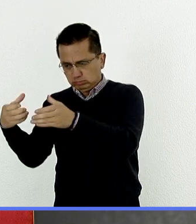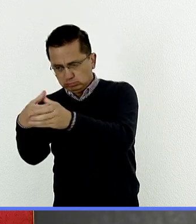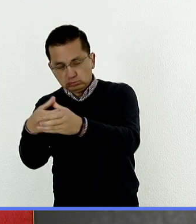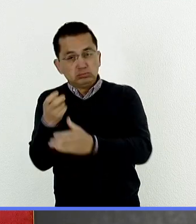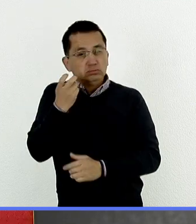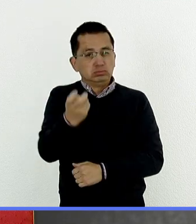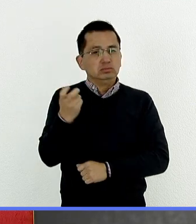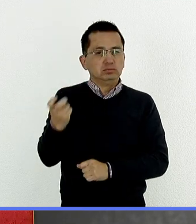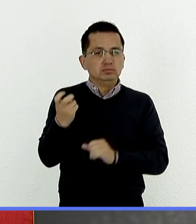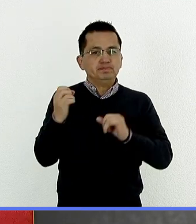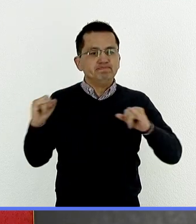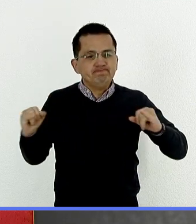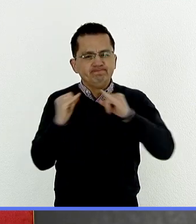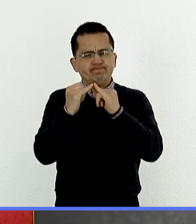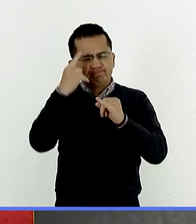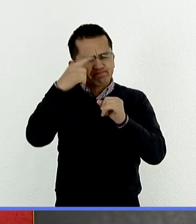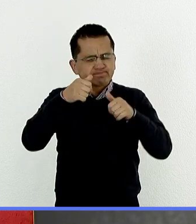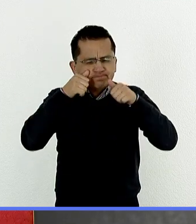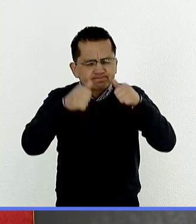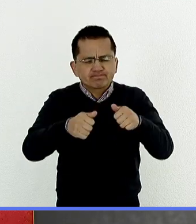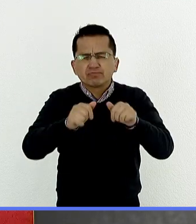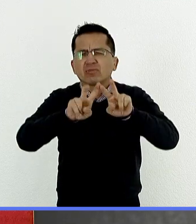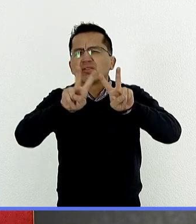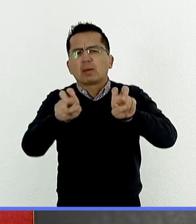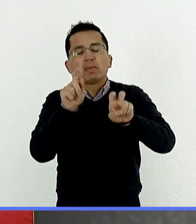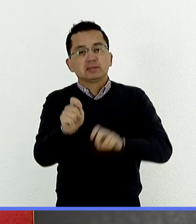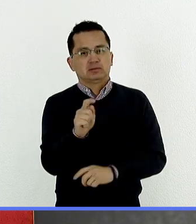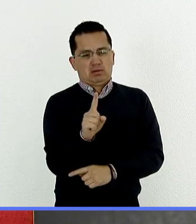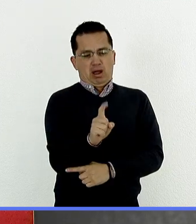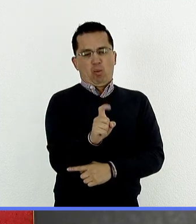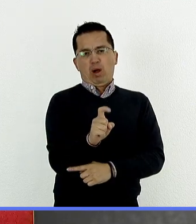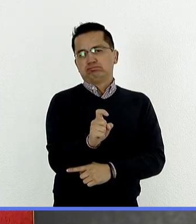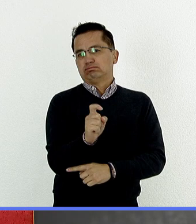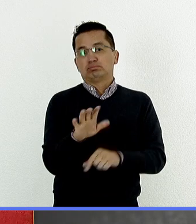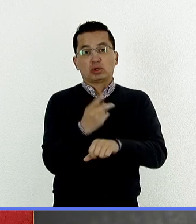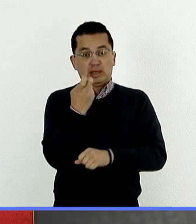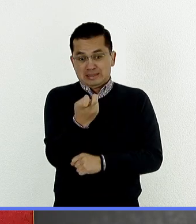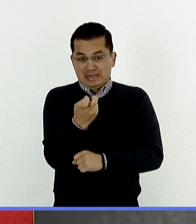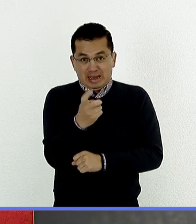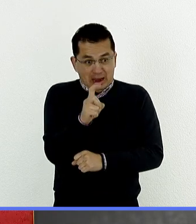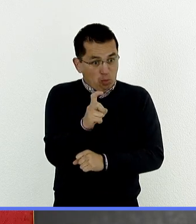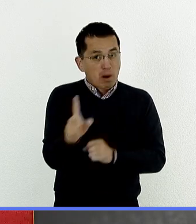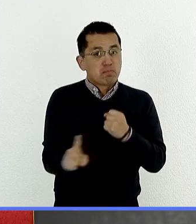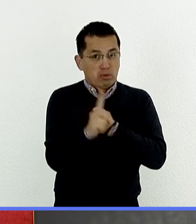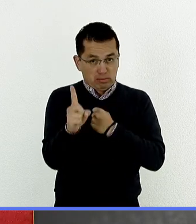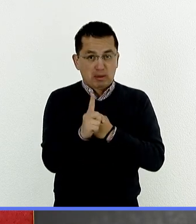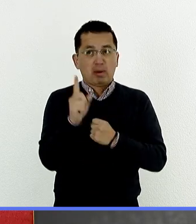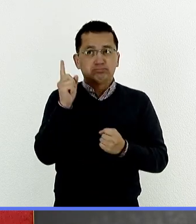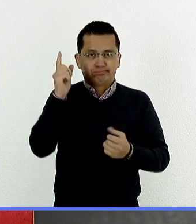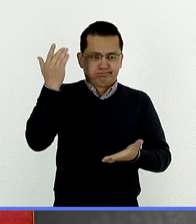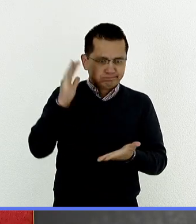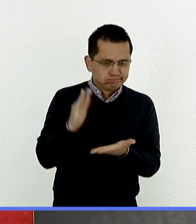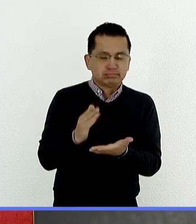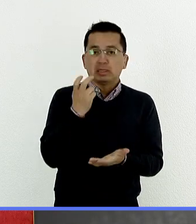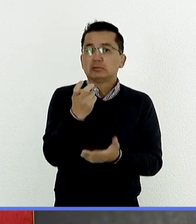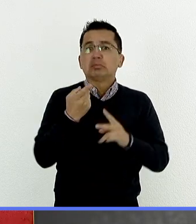global que se veía venir desde los años 70s y estas organizaciones tuvieron